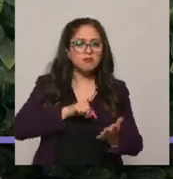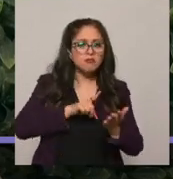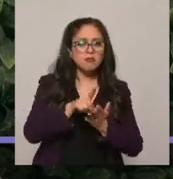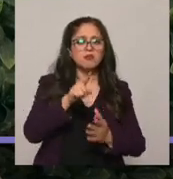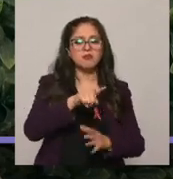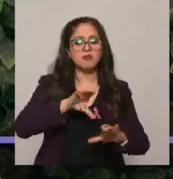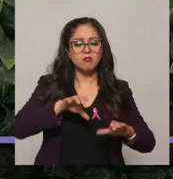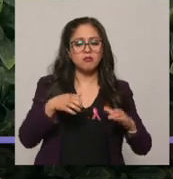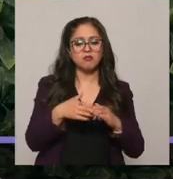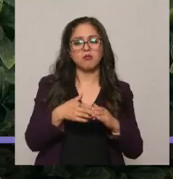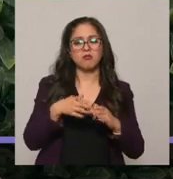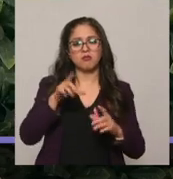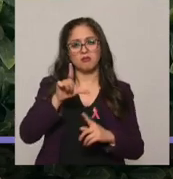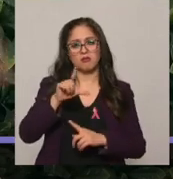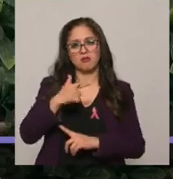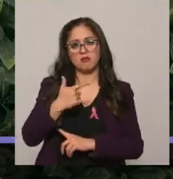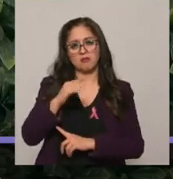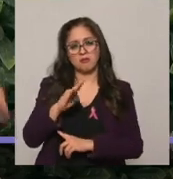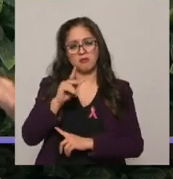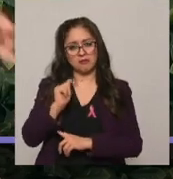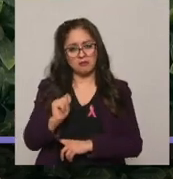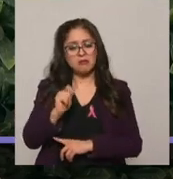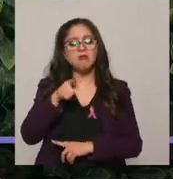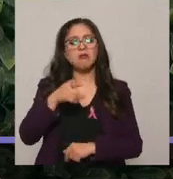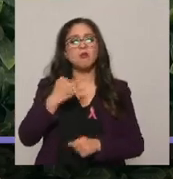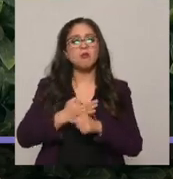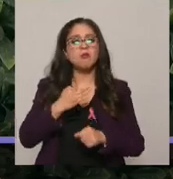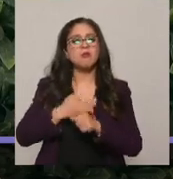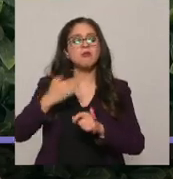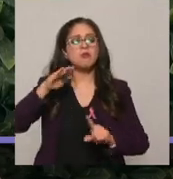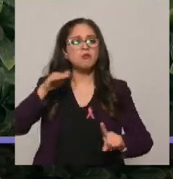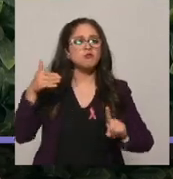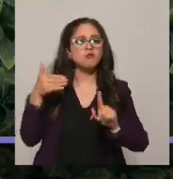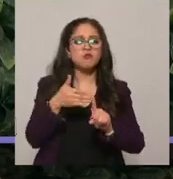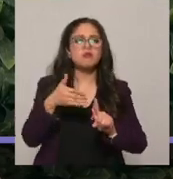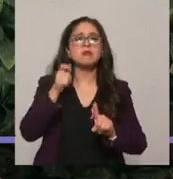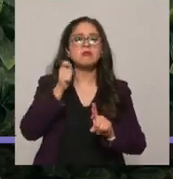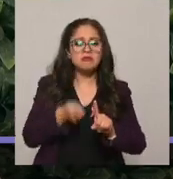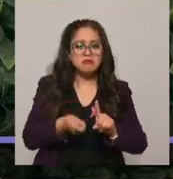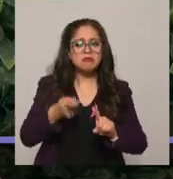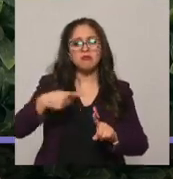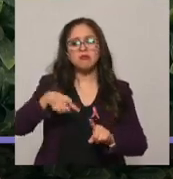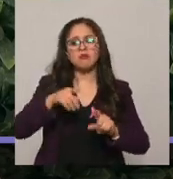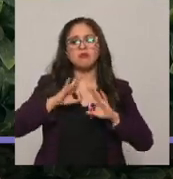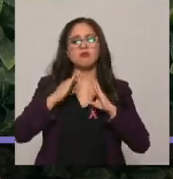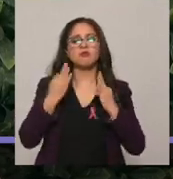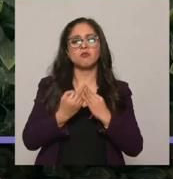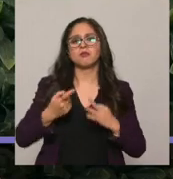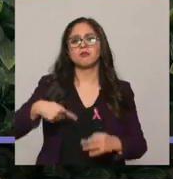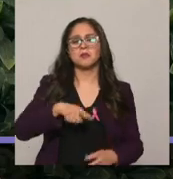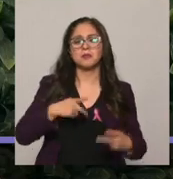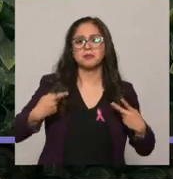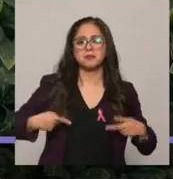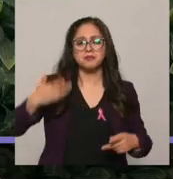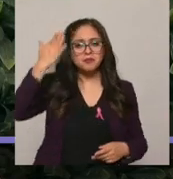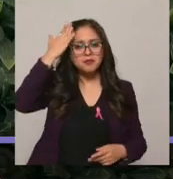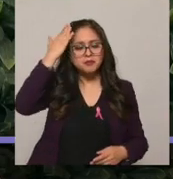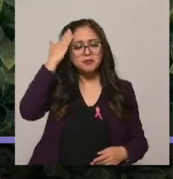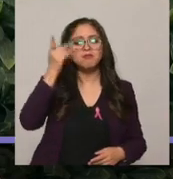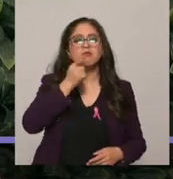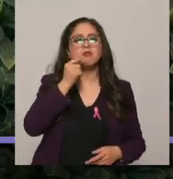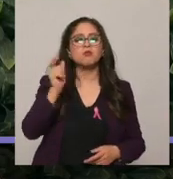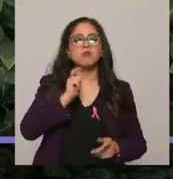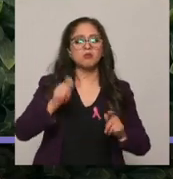comunidad LGBT, sobre todo porque en este punto estamos poniendo el dedo sobre la forma en la que están actuando las autoridades al